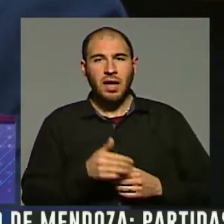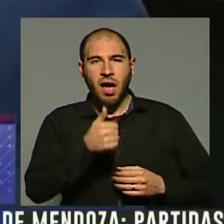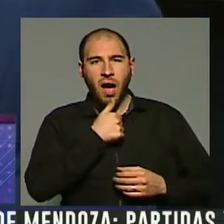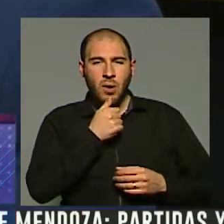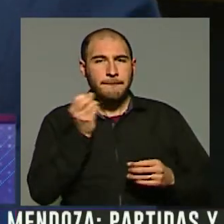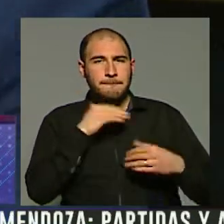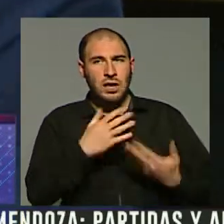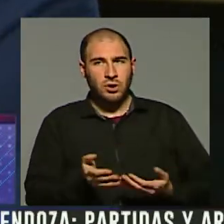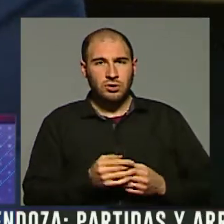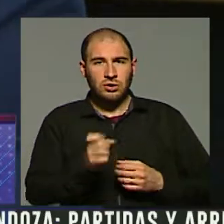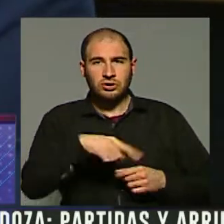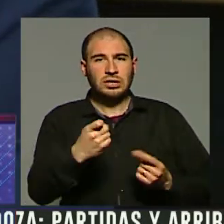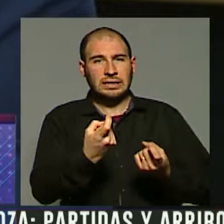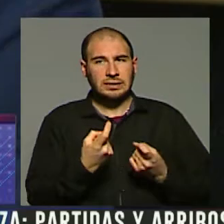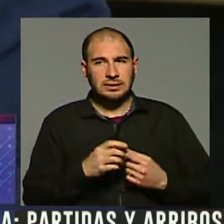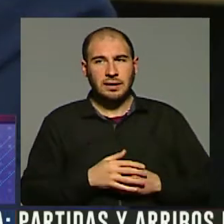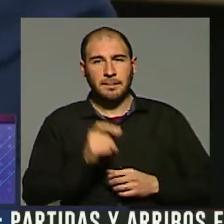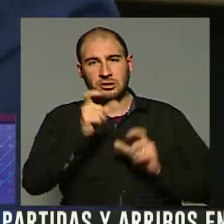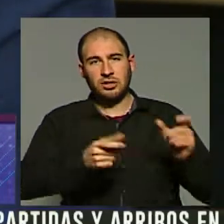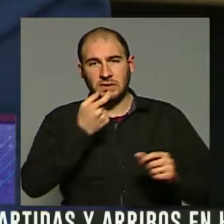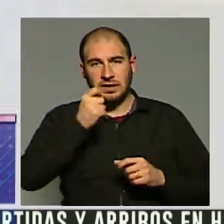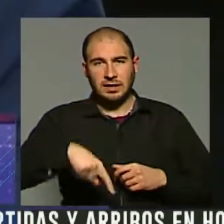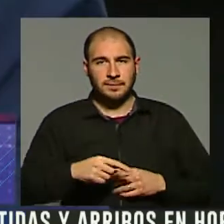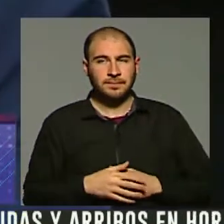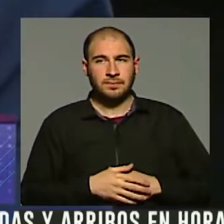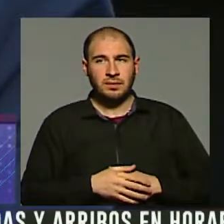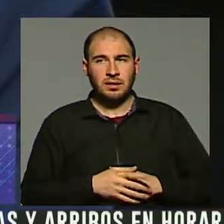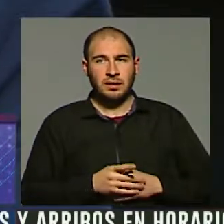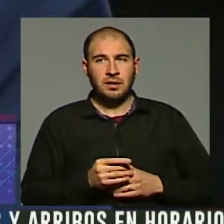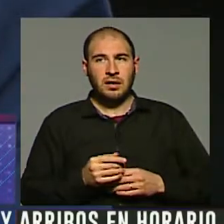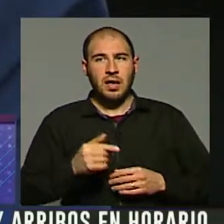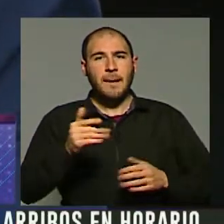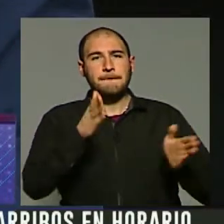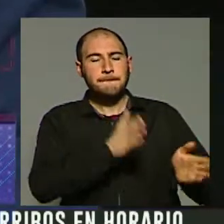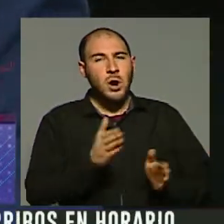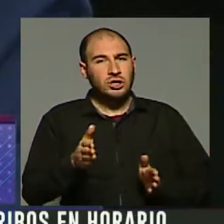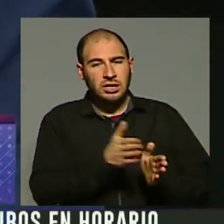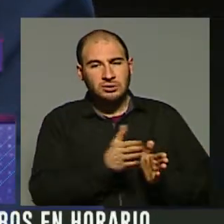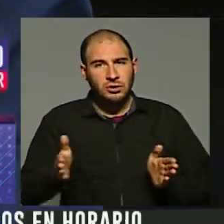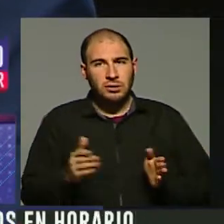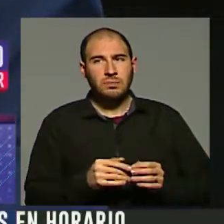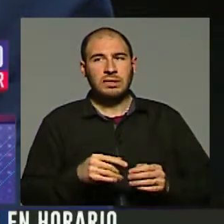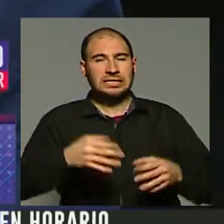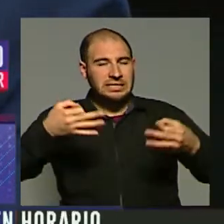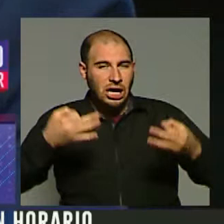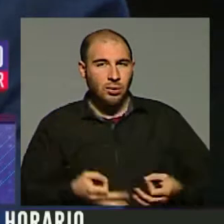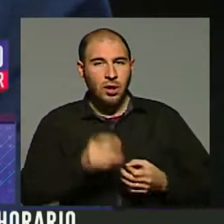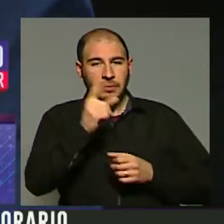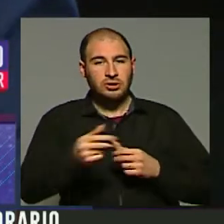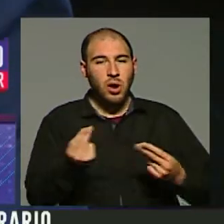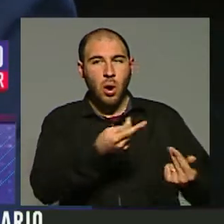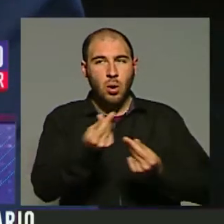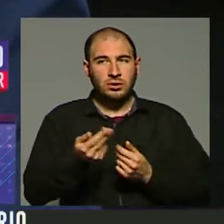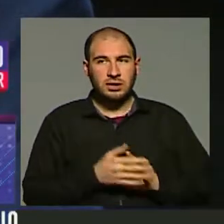agua como necesitamos los mendocinos. Como resultado de ese proceso, lo más probable es que los